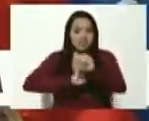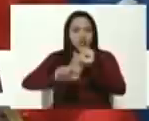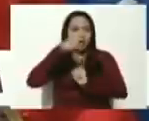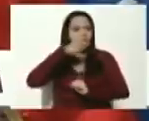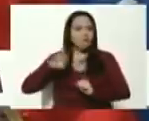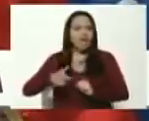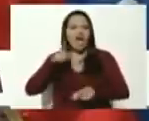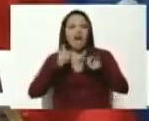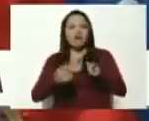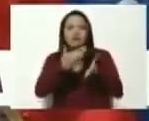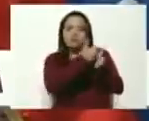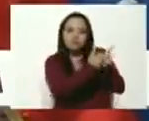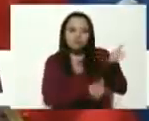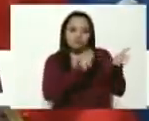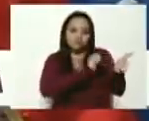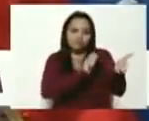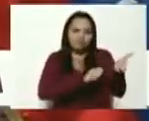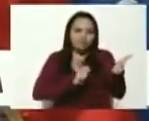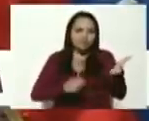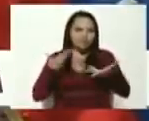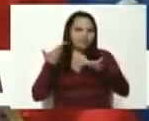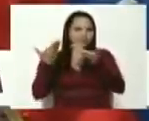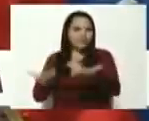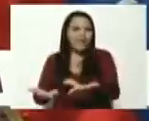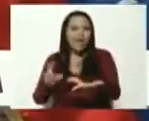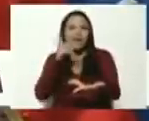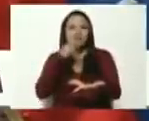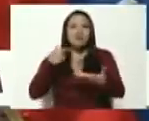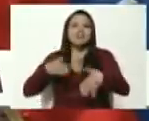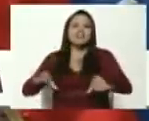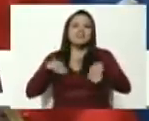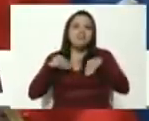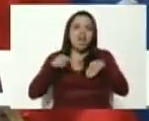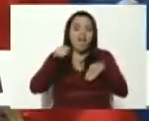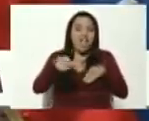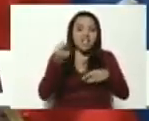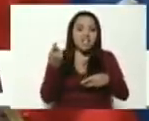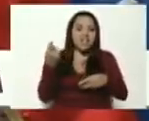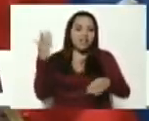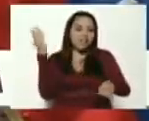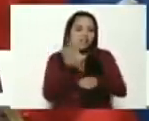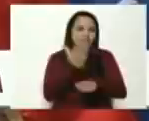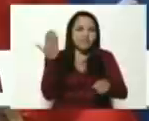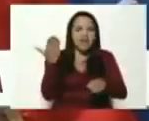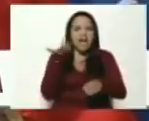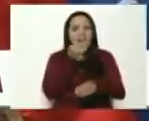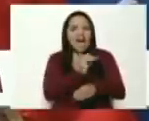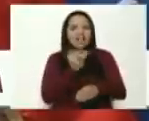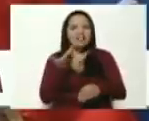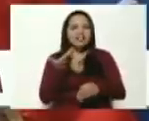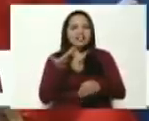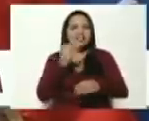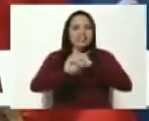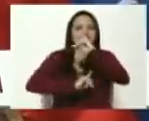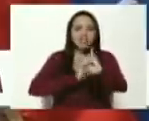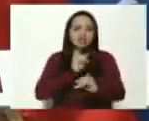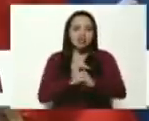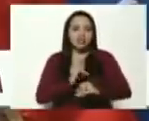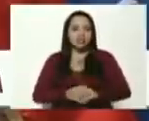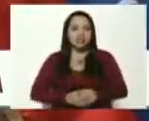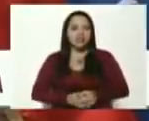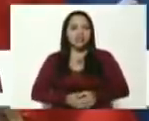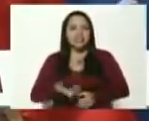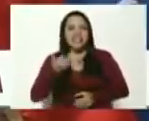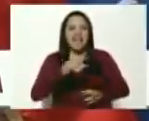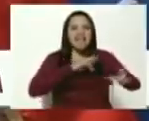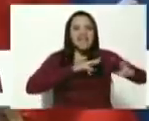documentos para la lucha contra este delito que es tipificado como un delito transnacional, que se vincula